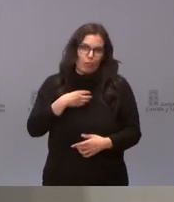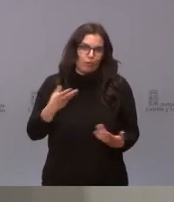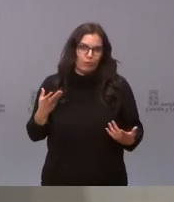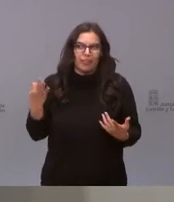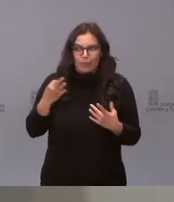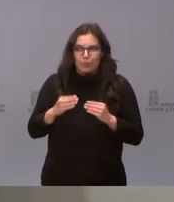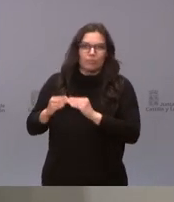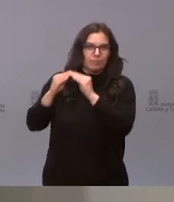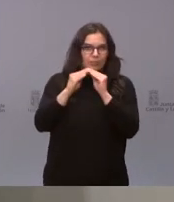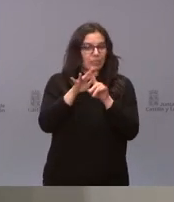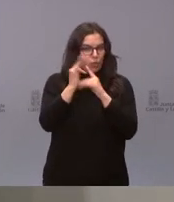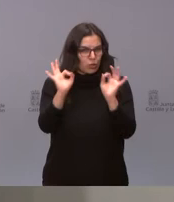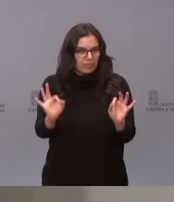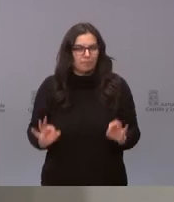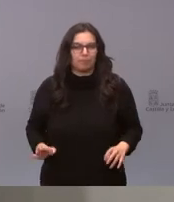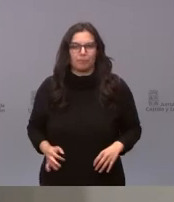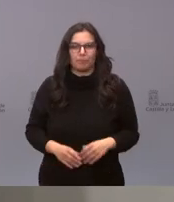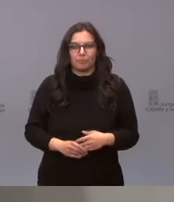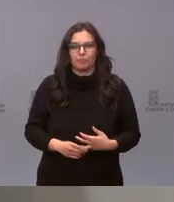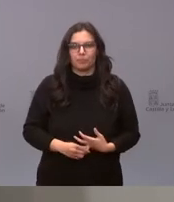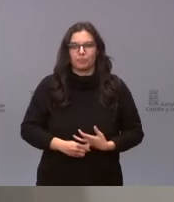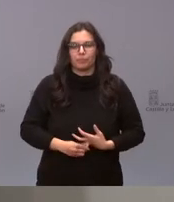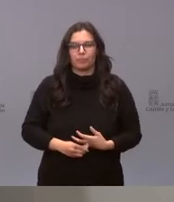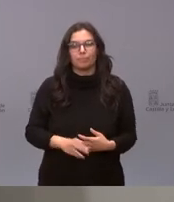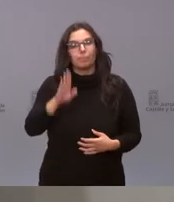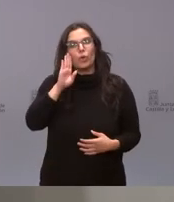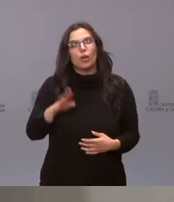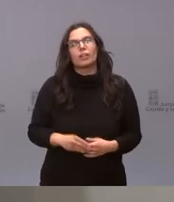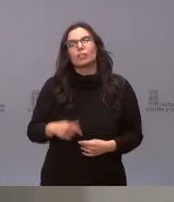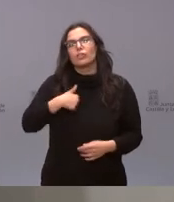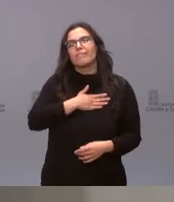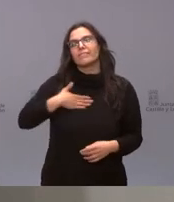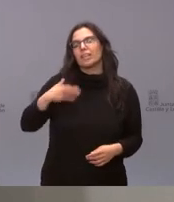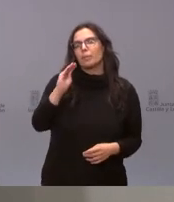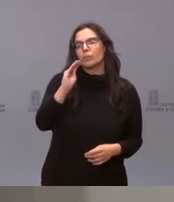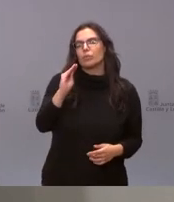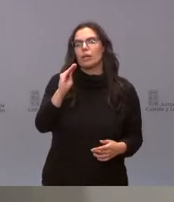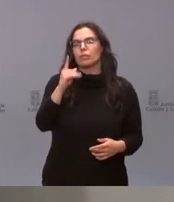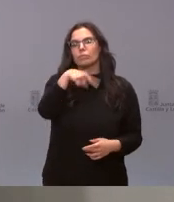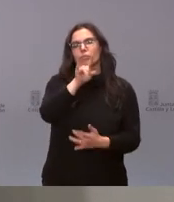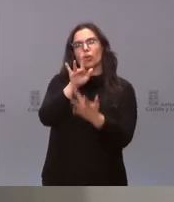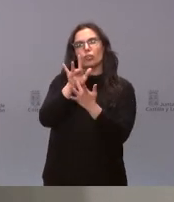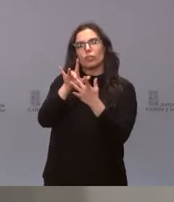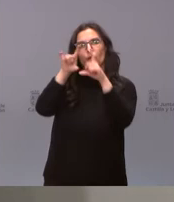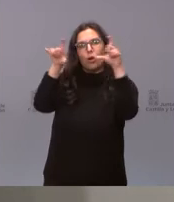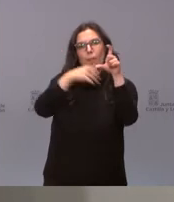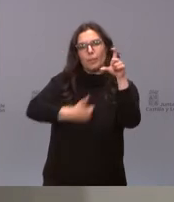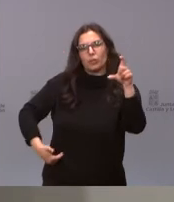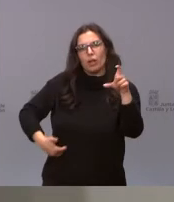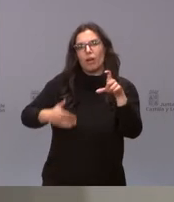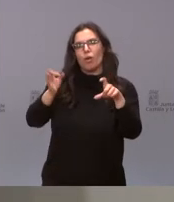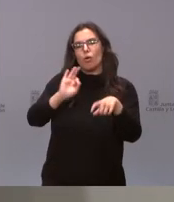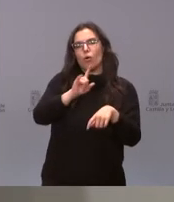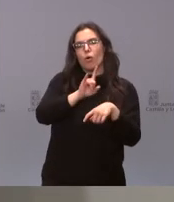la situación ha sido es hola quería preguntarles si están en contacto con la patronal o les han enviado algún